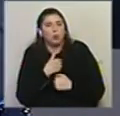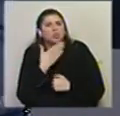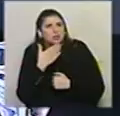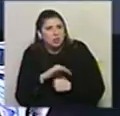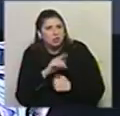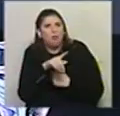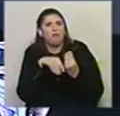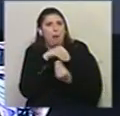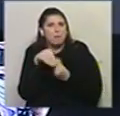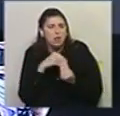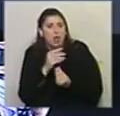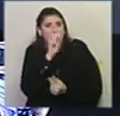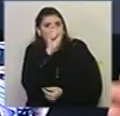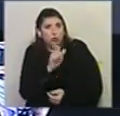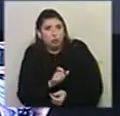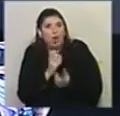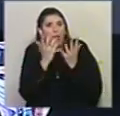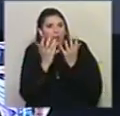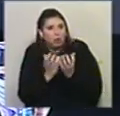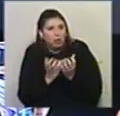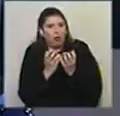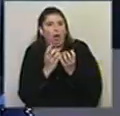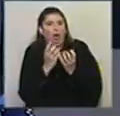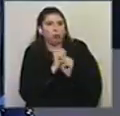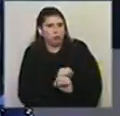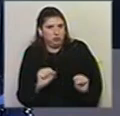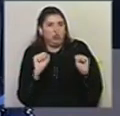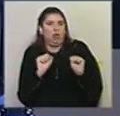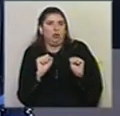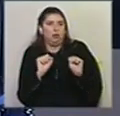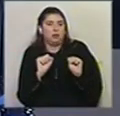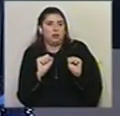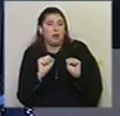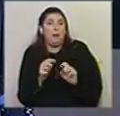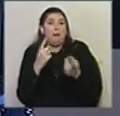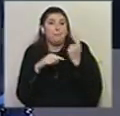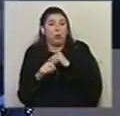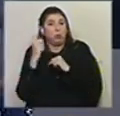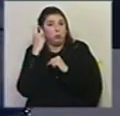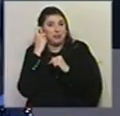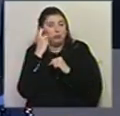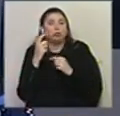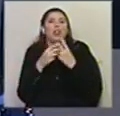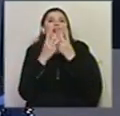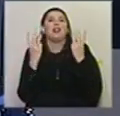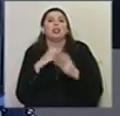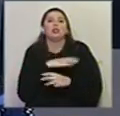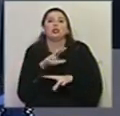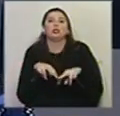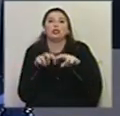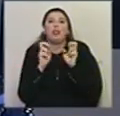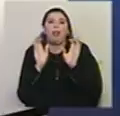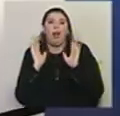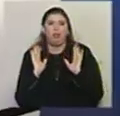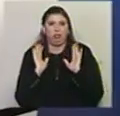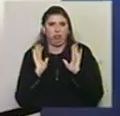familia o un individuo no quiera tener todas las opciones. Pero cuando pensamos en clave de sociedad, y ya me estoy metiendo ya en el debate